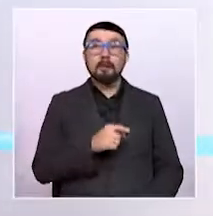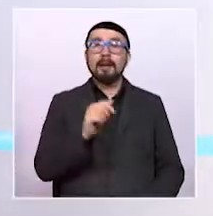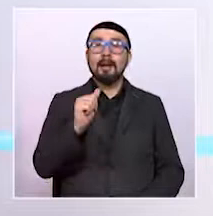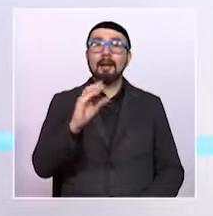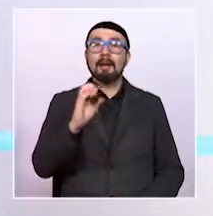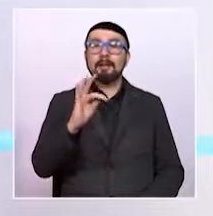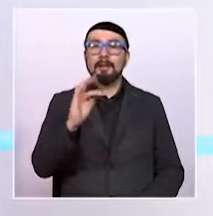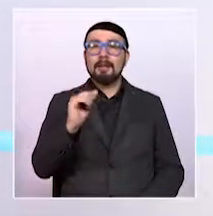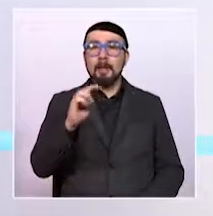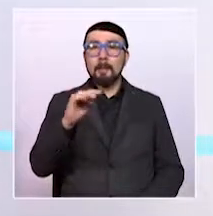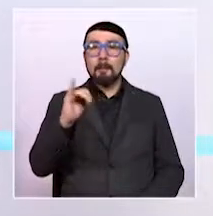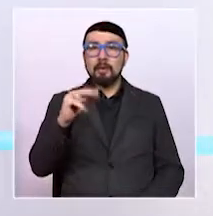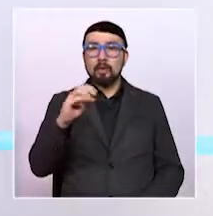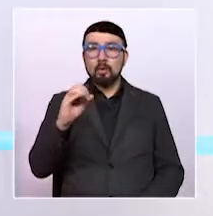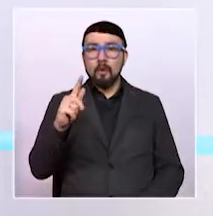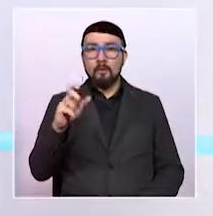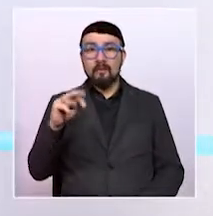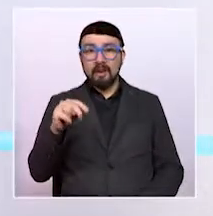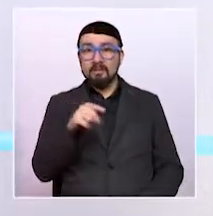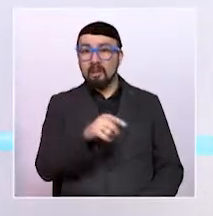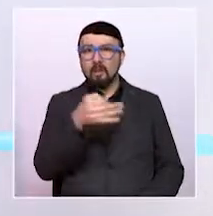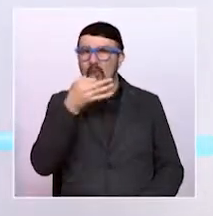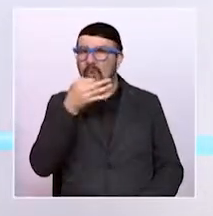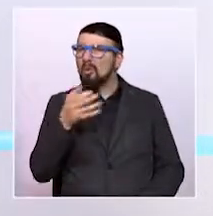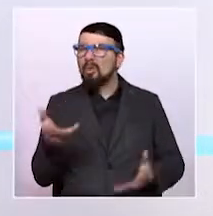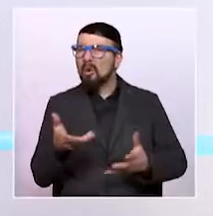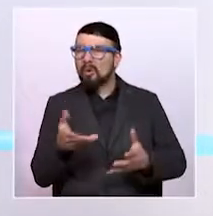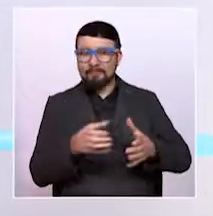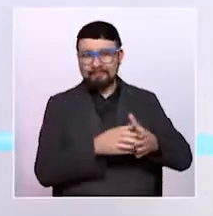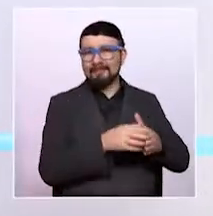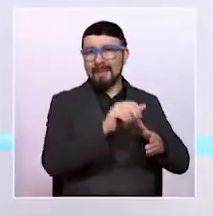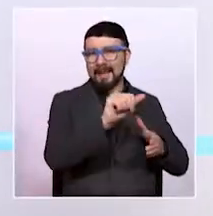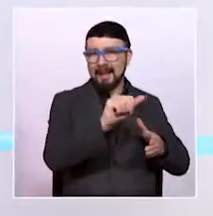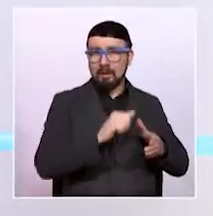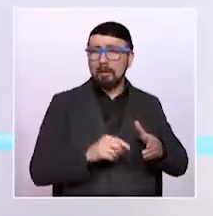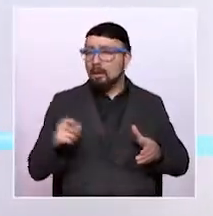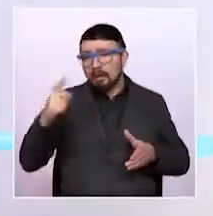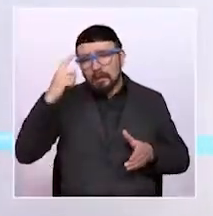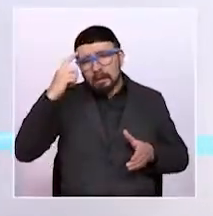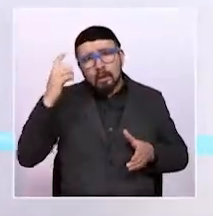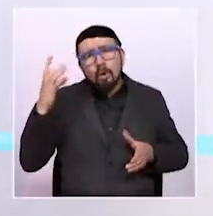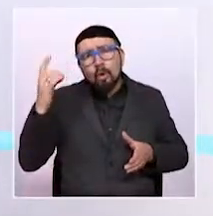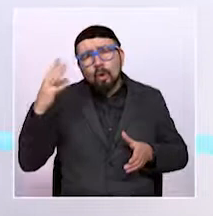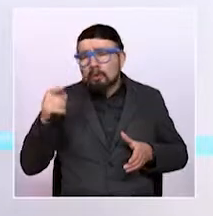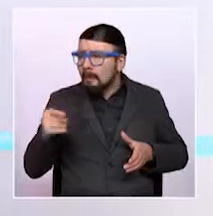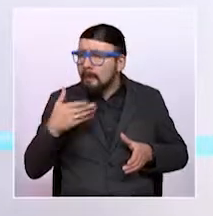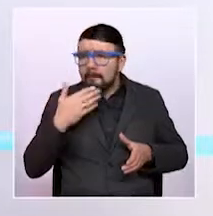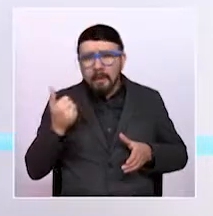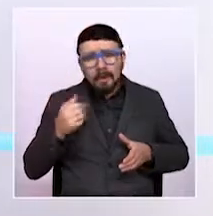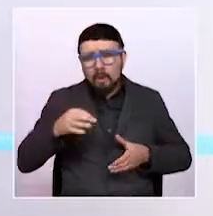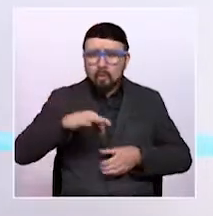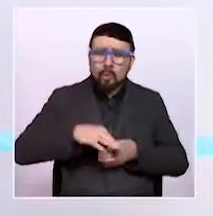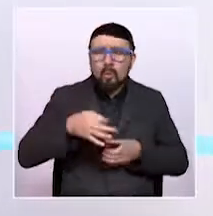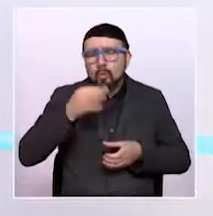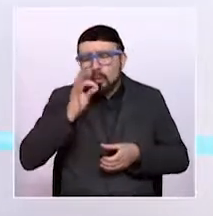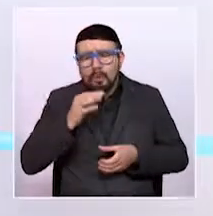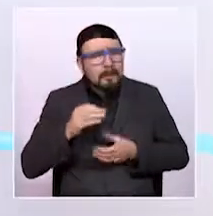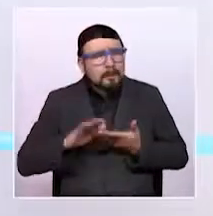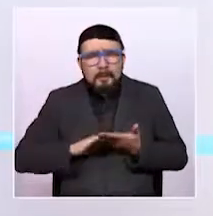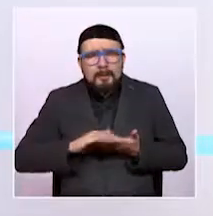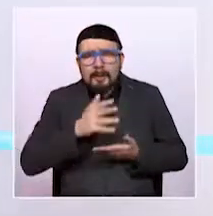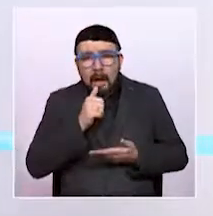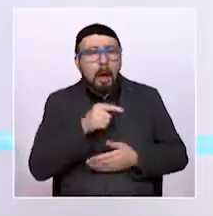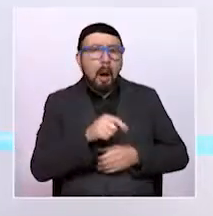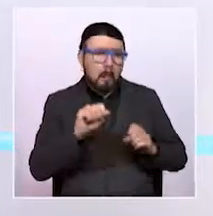ejemplo es un medicamento categoría y si la paciente tiene dolor de cabeza que no mejora con sus cositas habituales puede